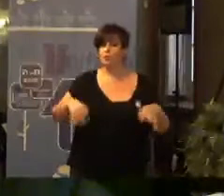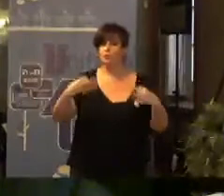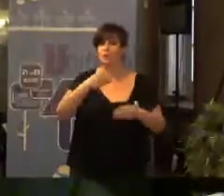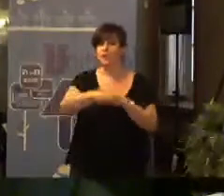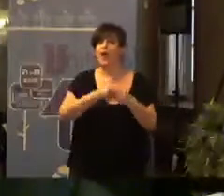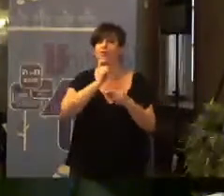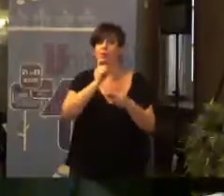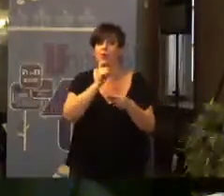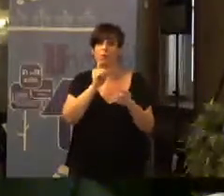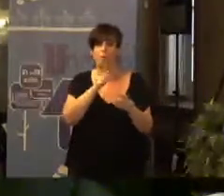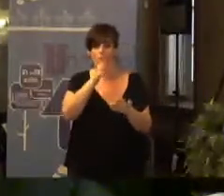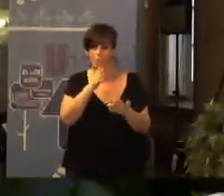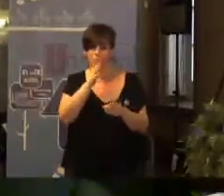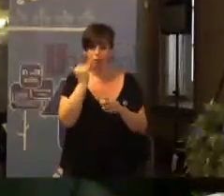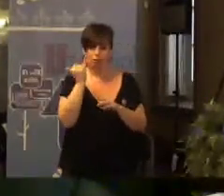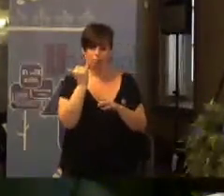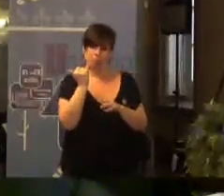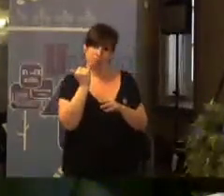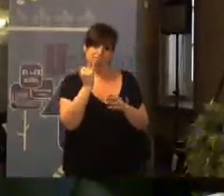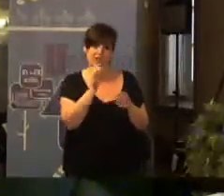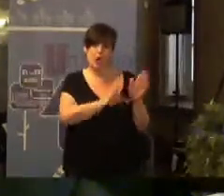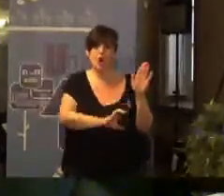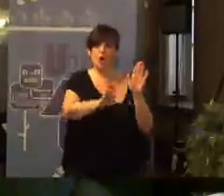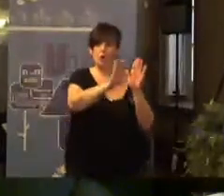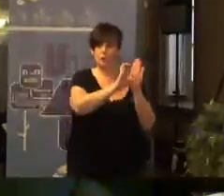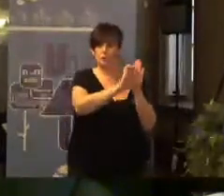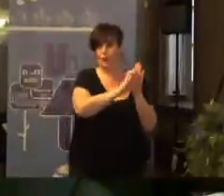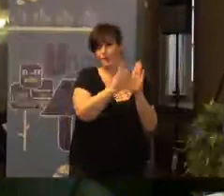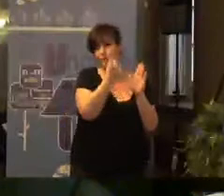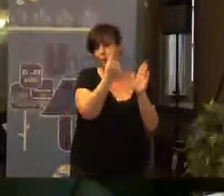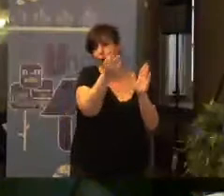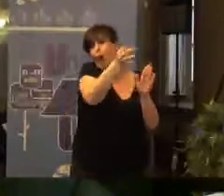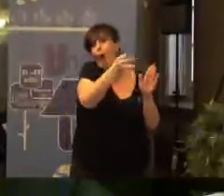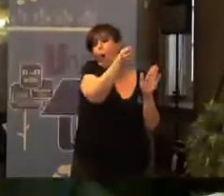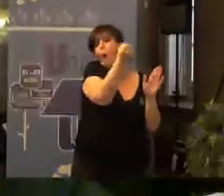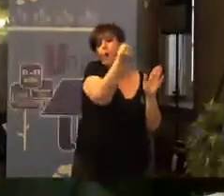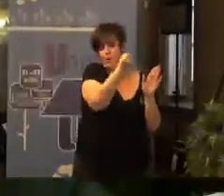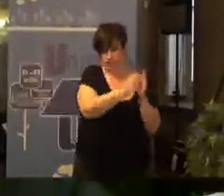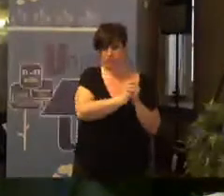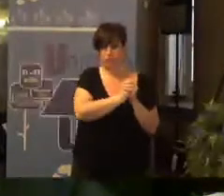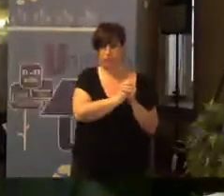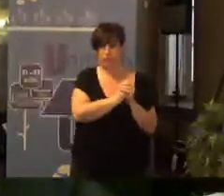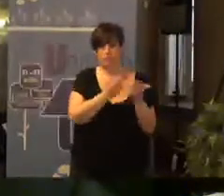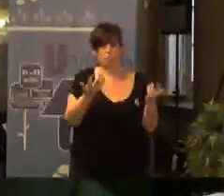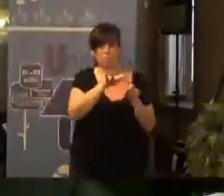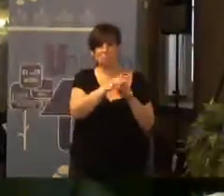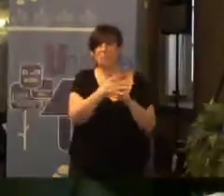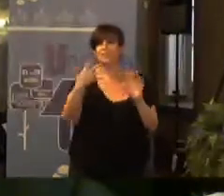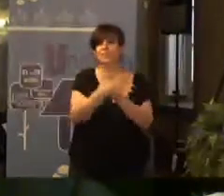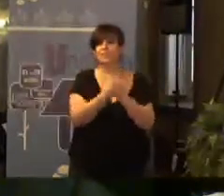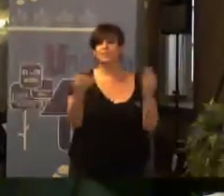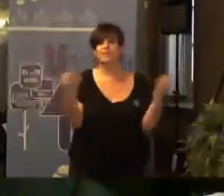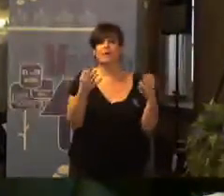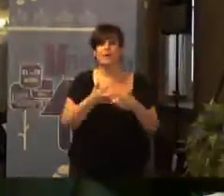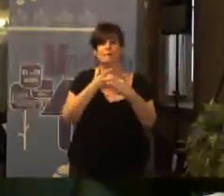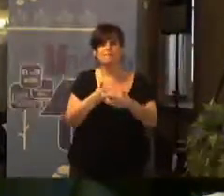constitucionalismo democrático, sino un constitucionalismo oligárquico. E entón, ante esa situación, que pasaba? Que había que dar a batalla entre a sociedade